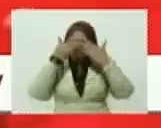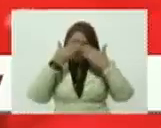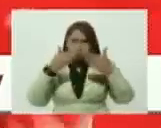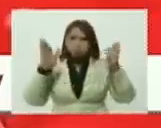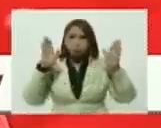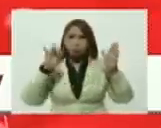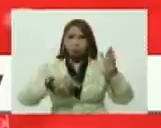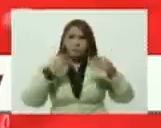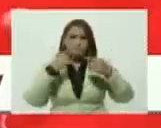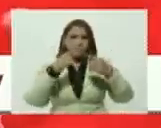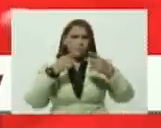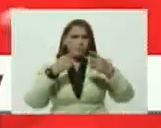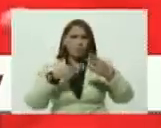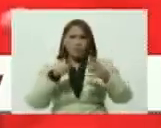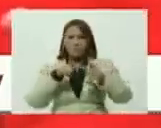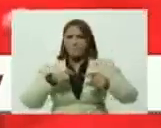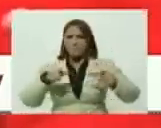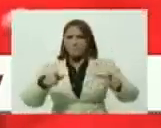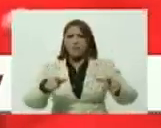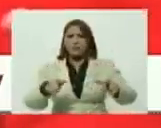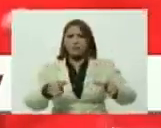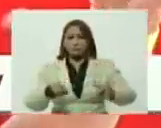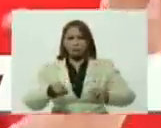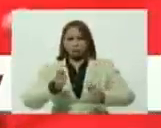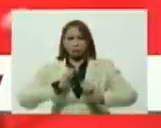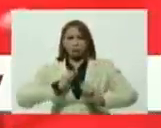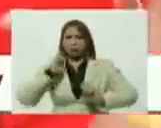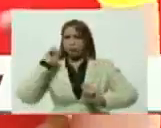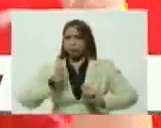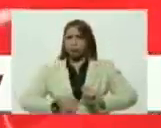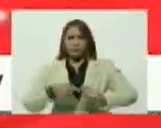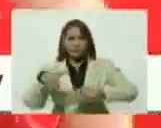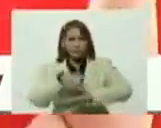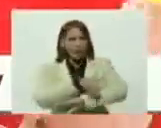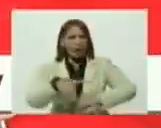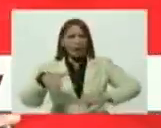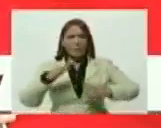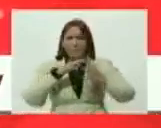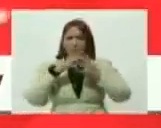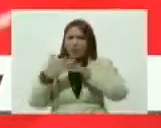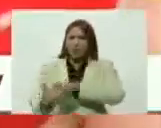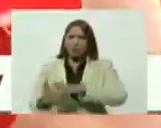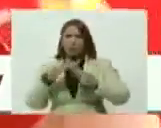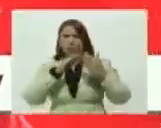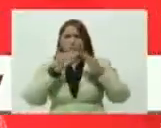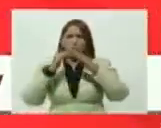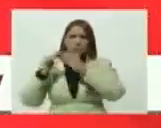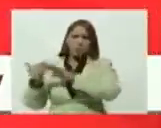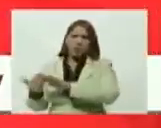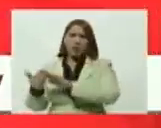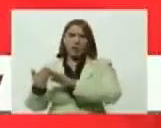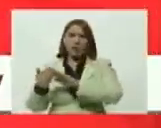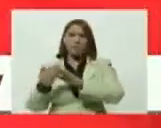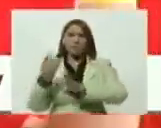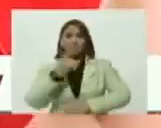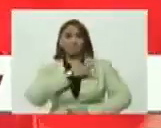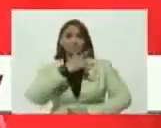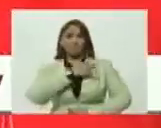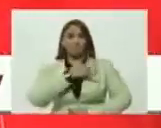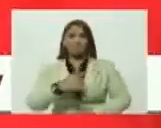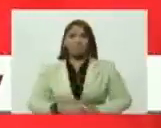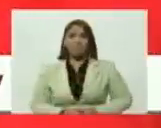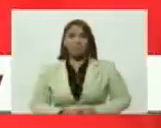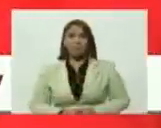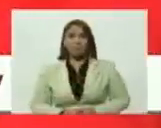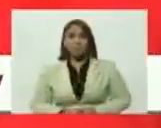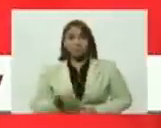en los diversos espacios que nos ha correspondido asumir, en las calles, en los barrios, en las comunidades, en las universidades, desde